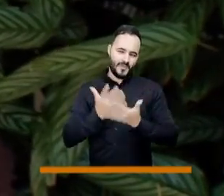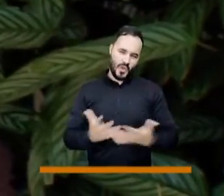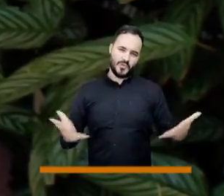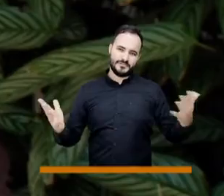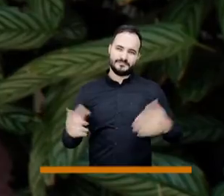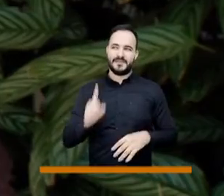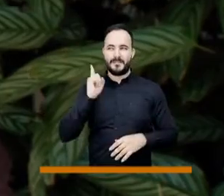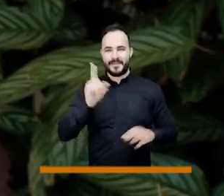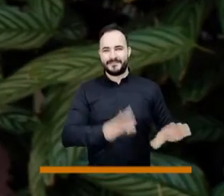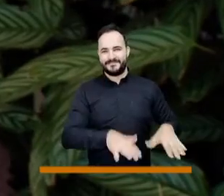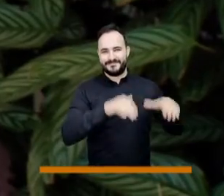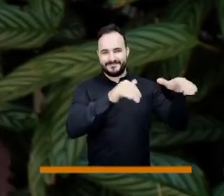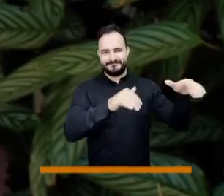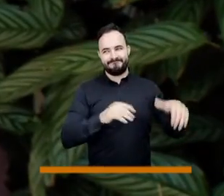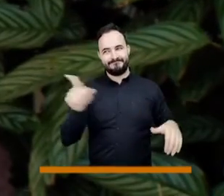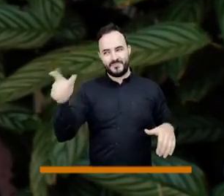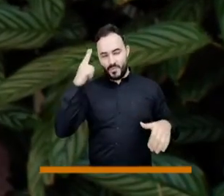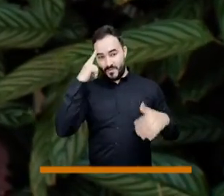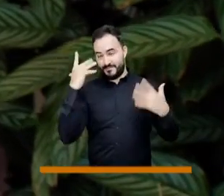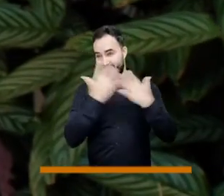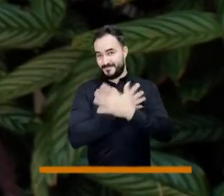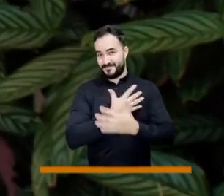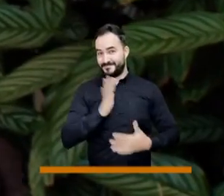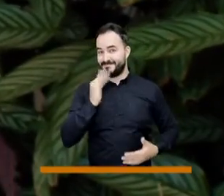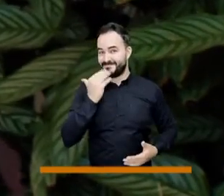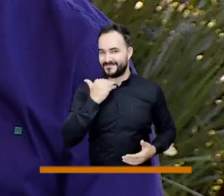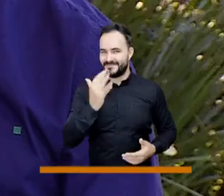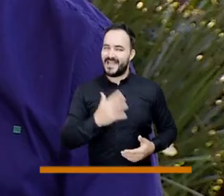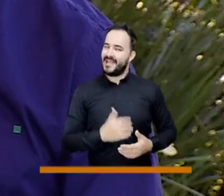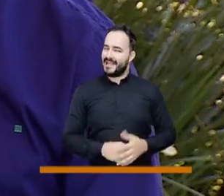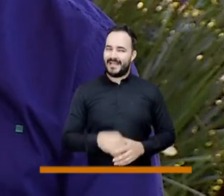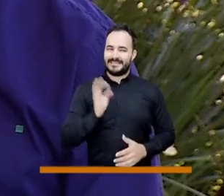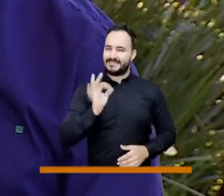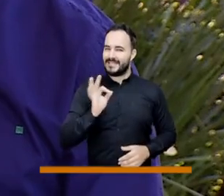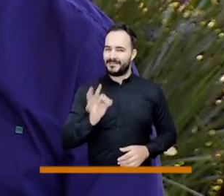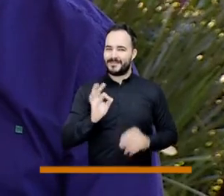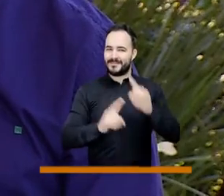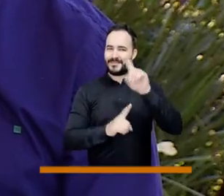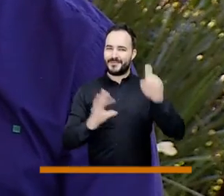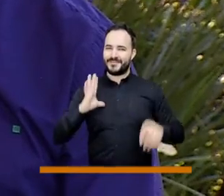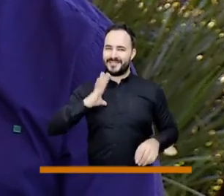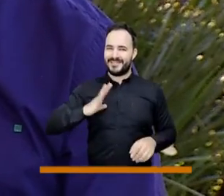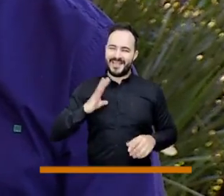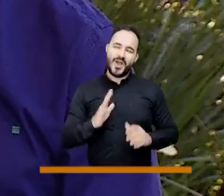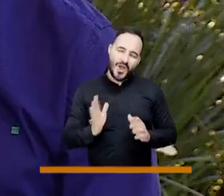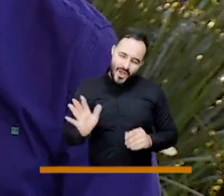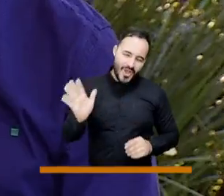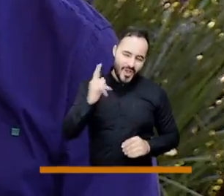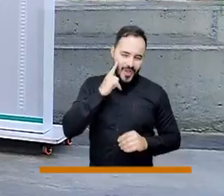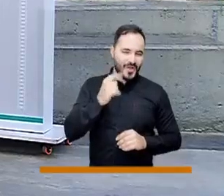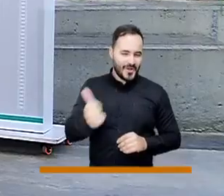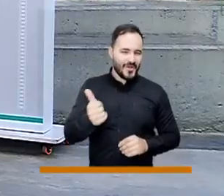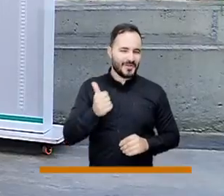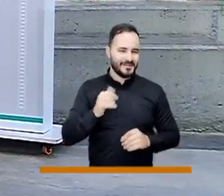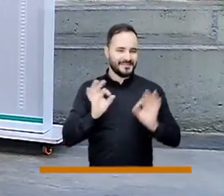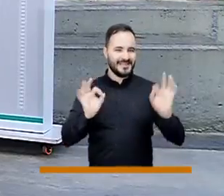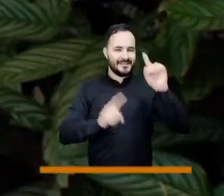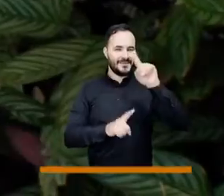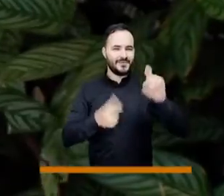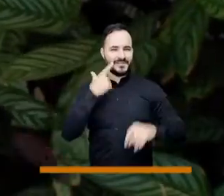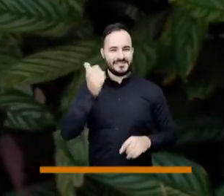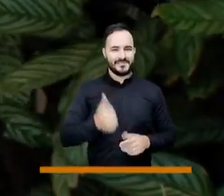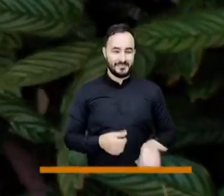pero esta cajita no estaba dentro de sus planes. La pregunta incómoda que le hacen a uno acá siempre. No, estas